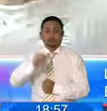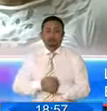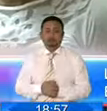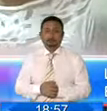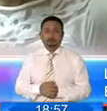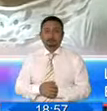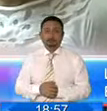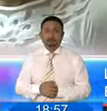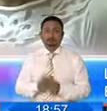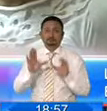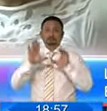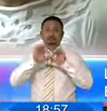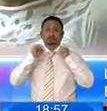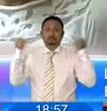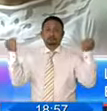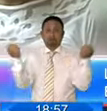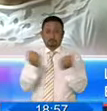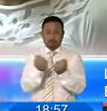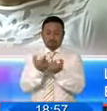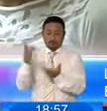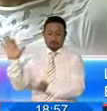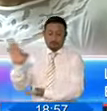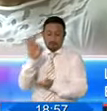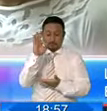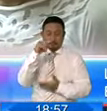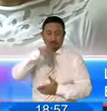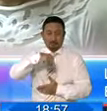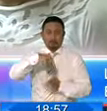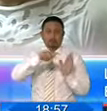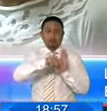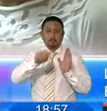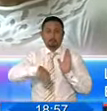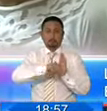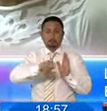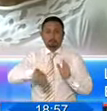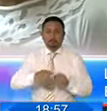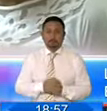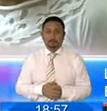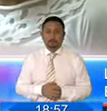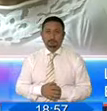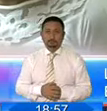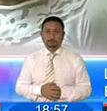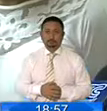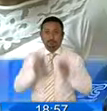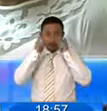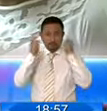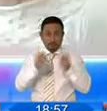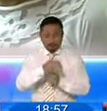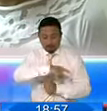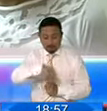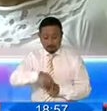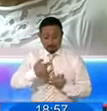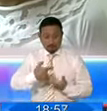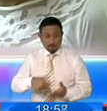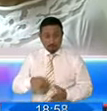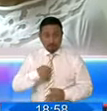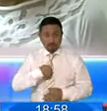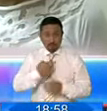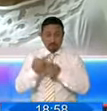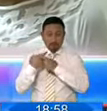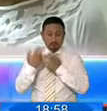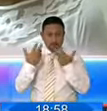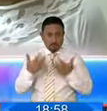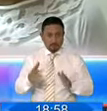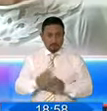está representada por la Fiscalía General del Estado en estas audiencias. De manera que nosotros hemos cumplido con nuestra